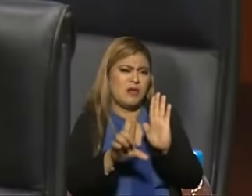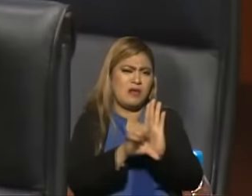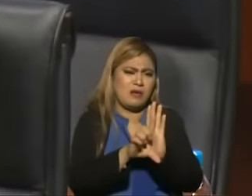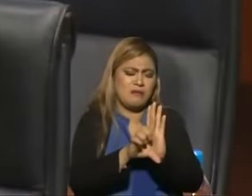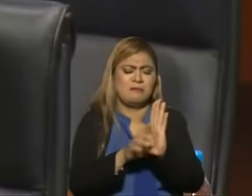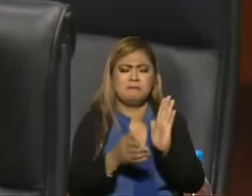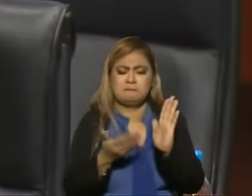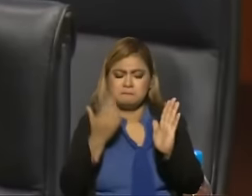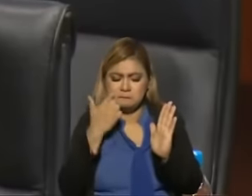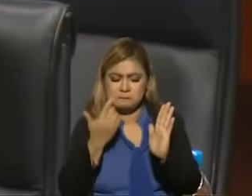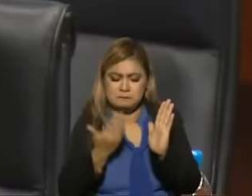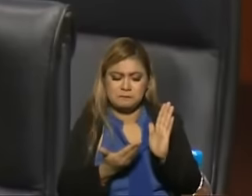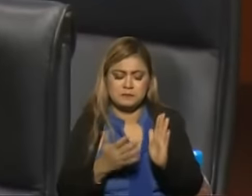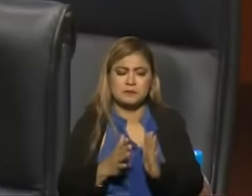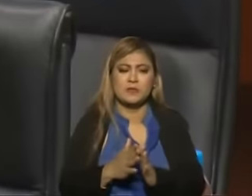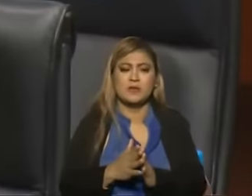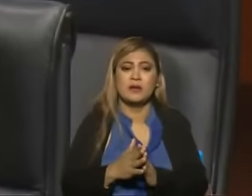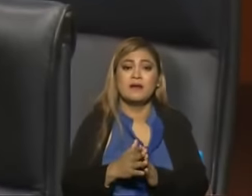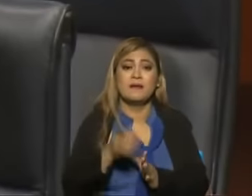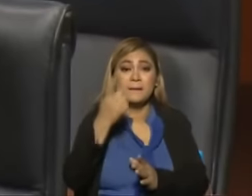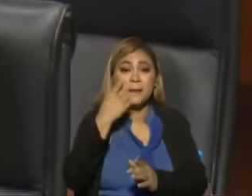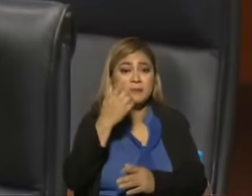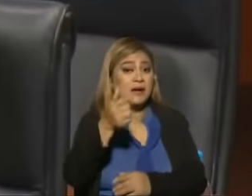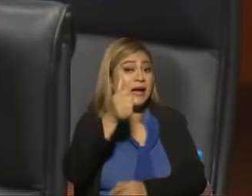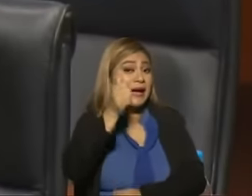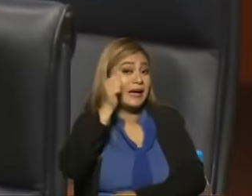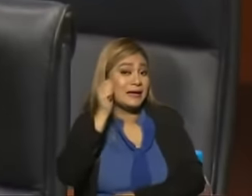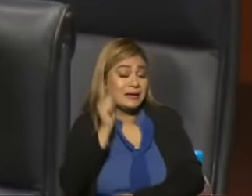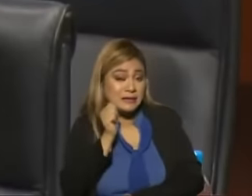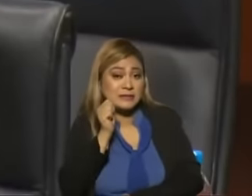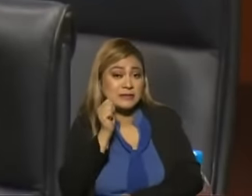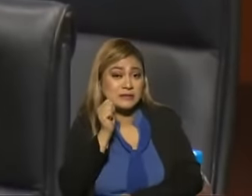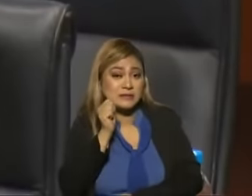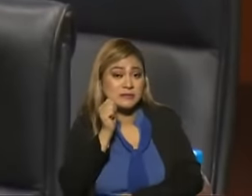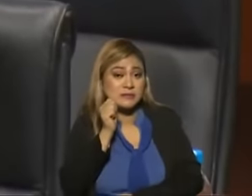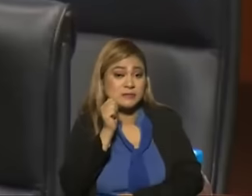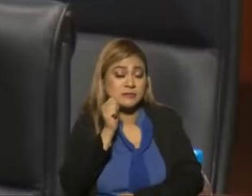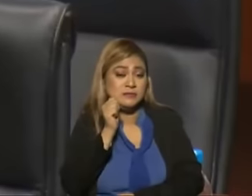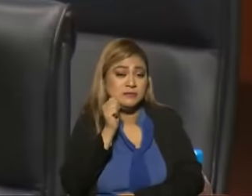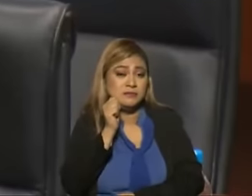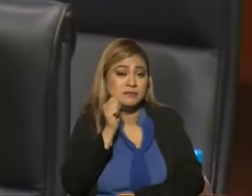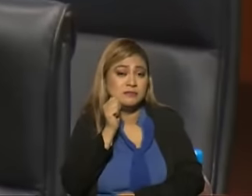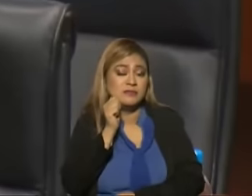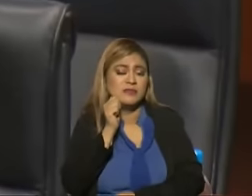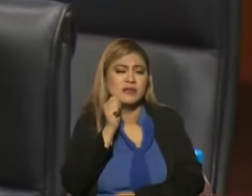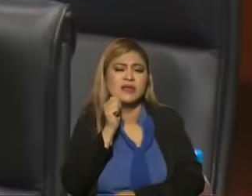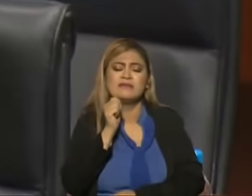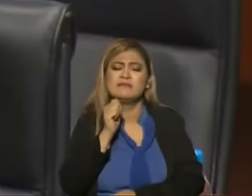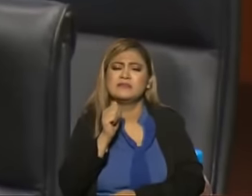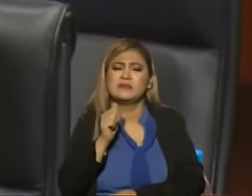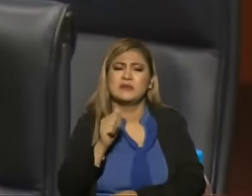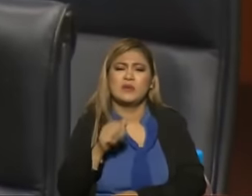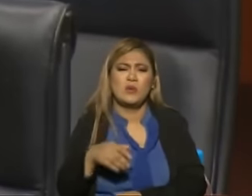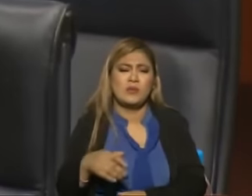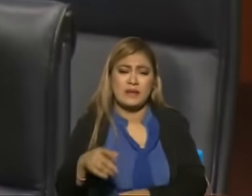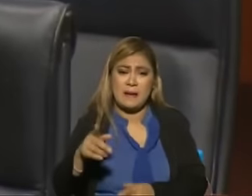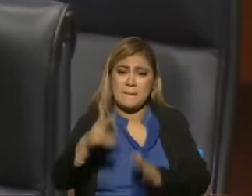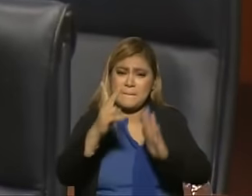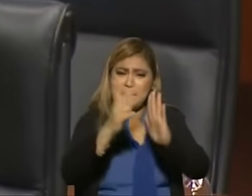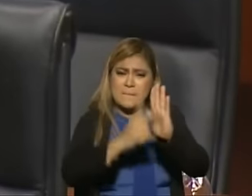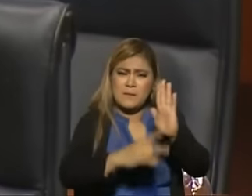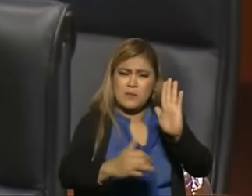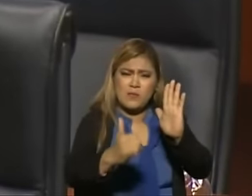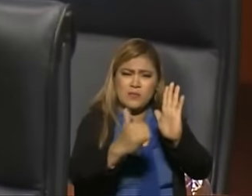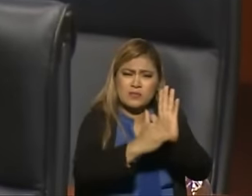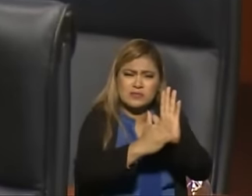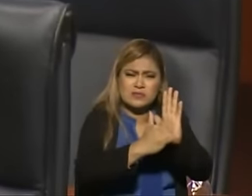Bastante se ha sustentado el día de ayer sobre lo que abarca el proyecto, el